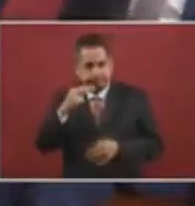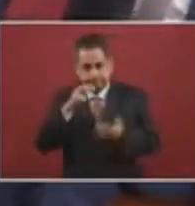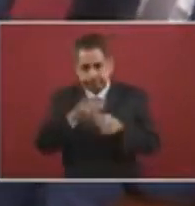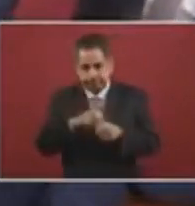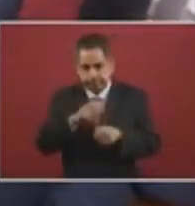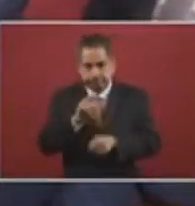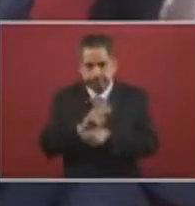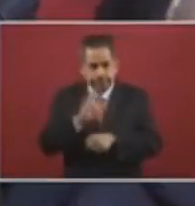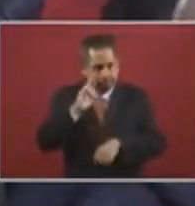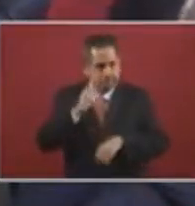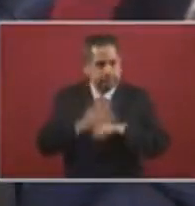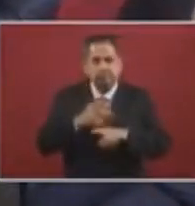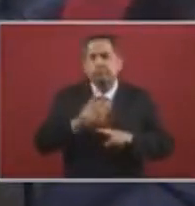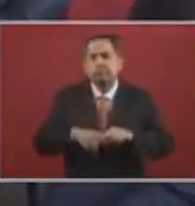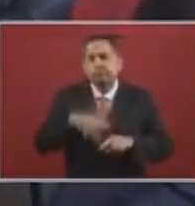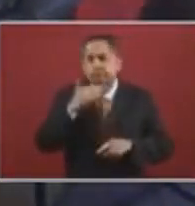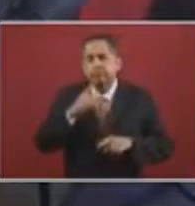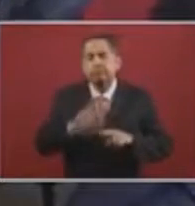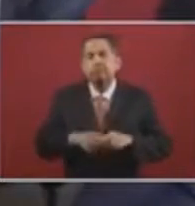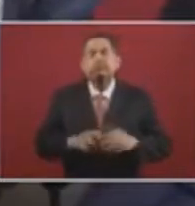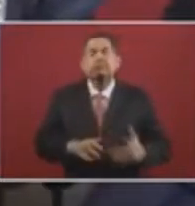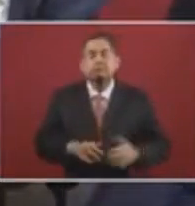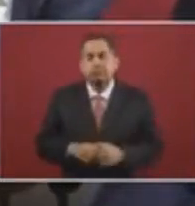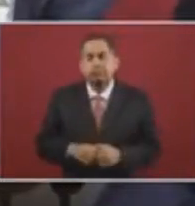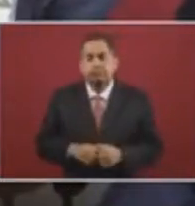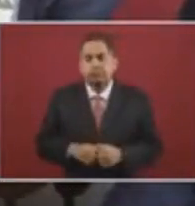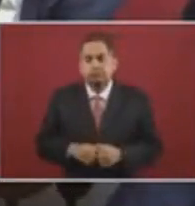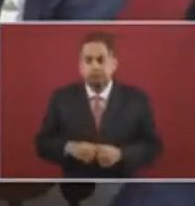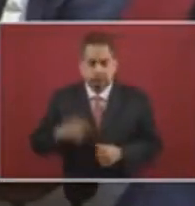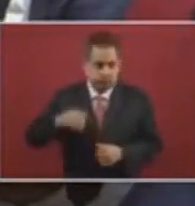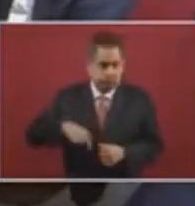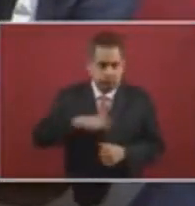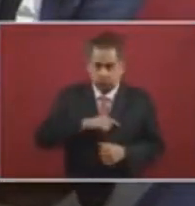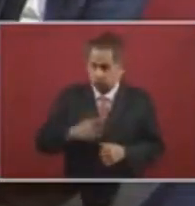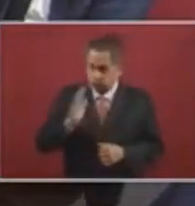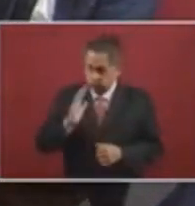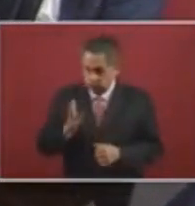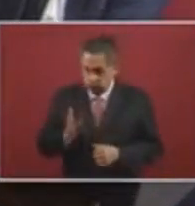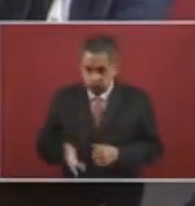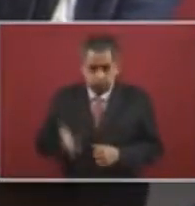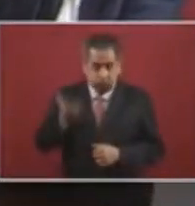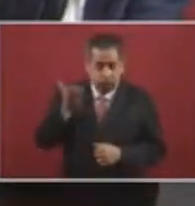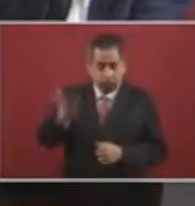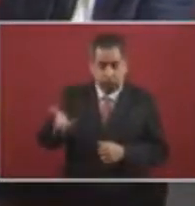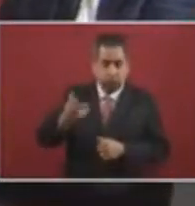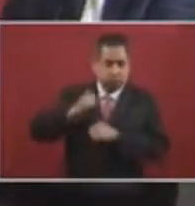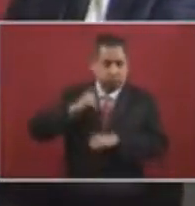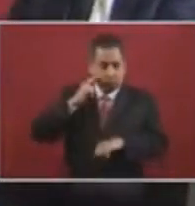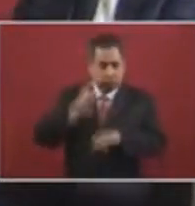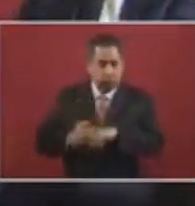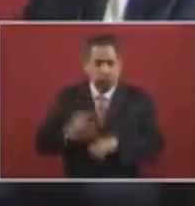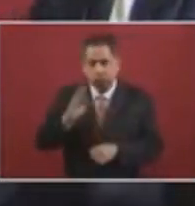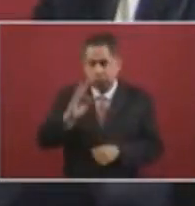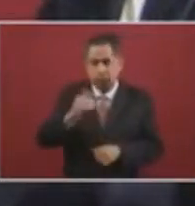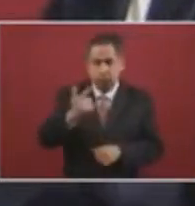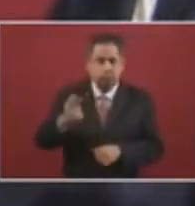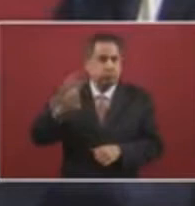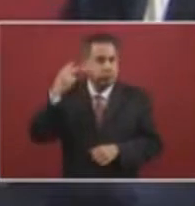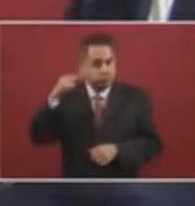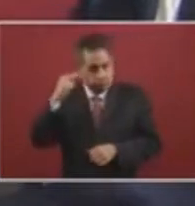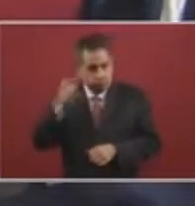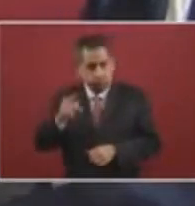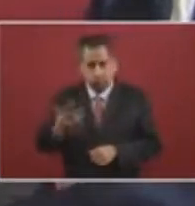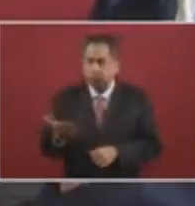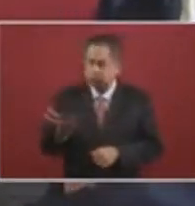veracruz y estamos pidiendo al fiscal general que se